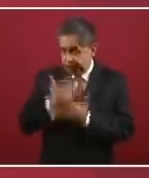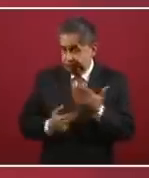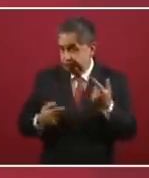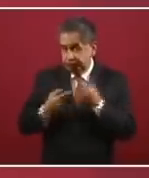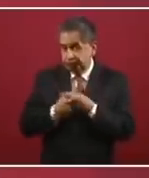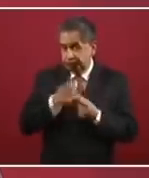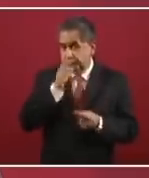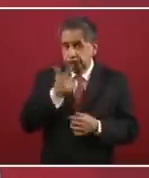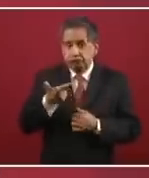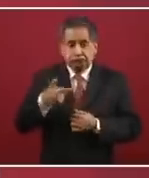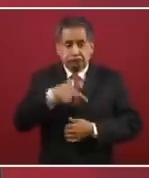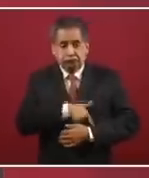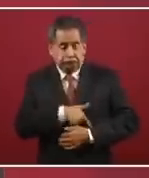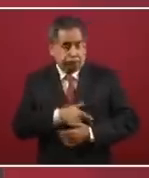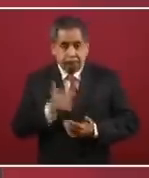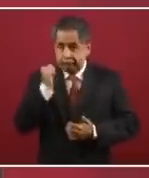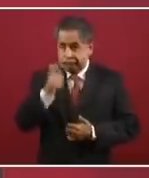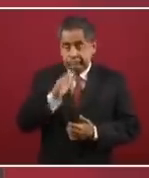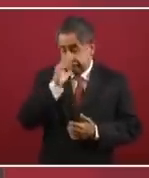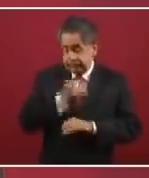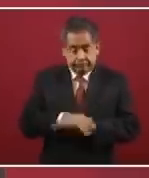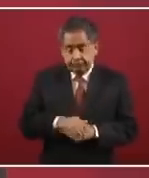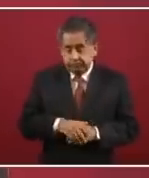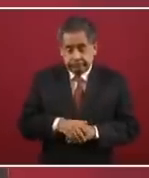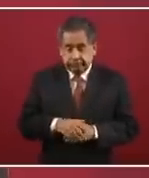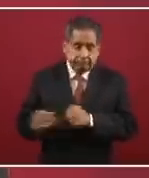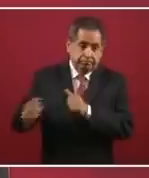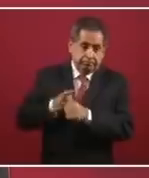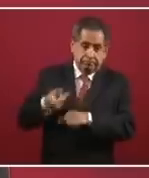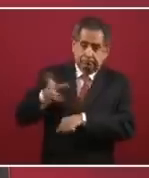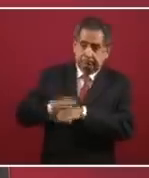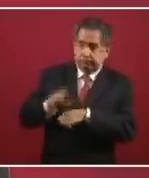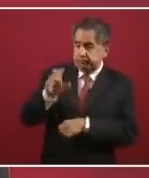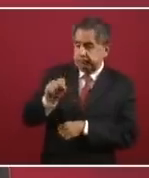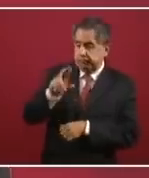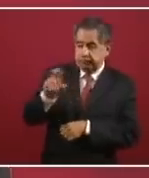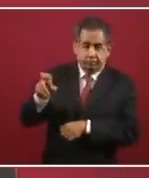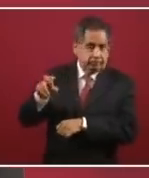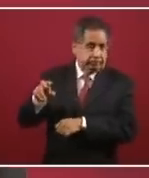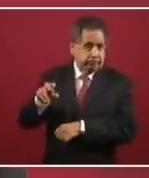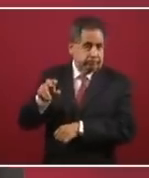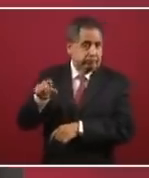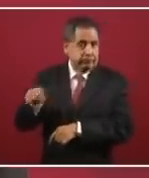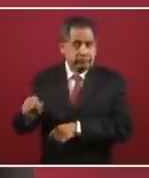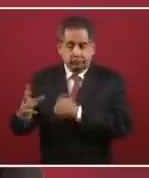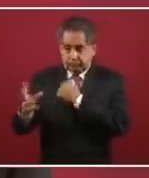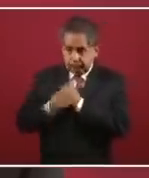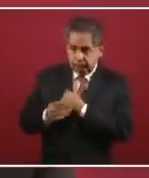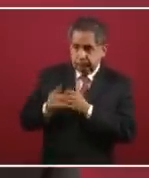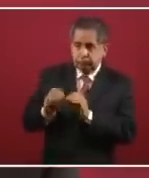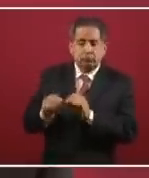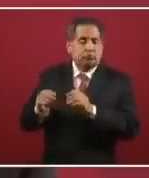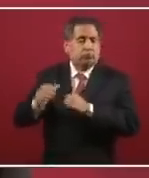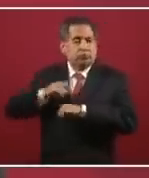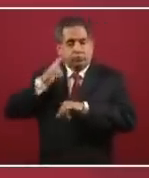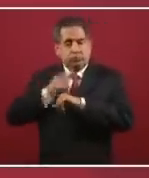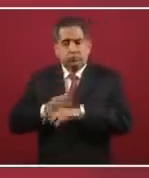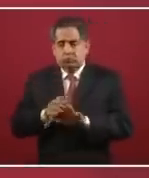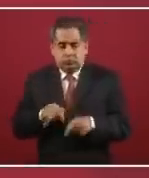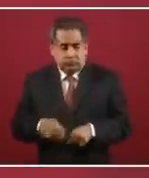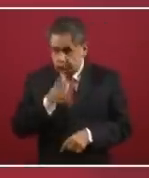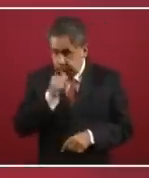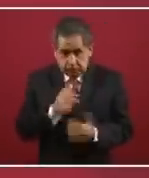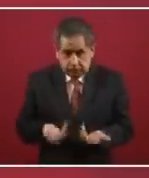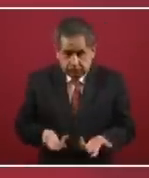portar armas sin la autorización de la Secretaría de la Defensa Nacional, como lo establece la ley, o de las corporaciones correspondientes.